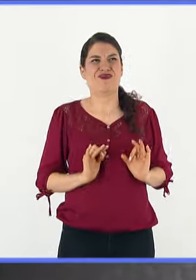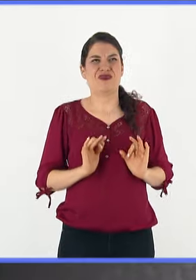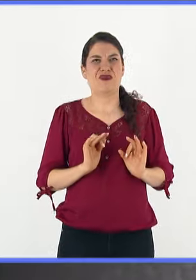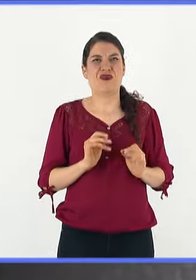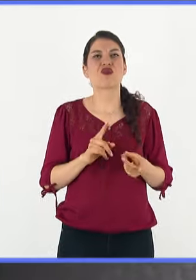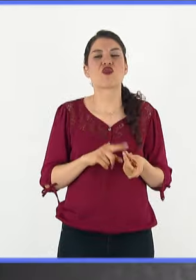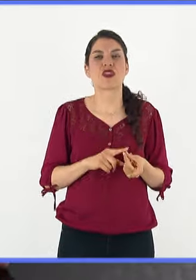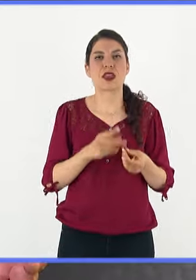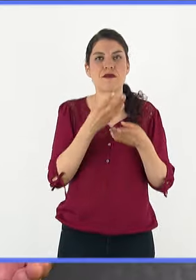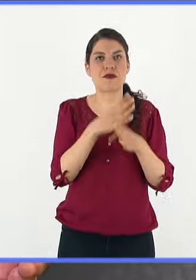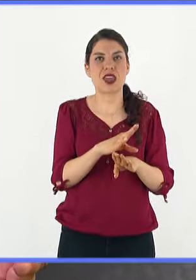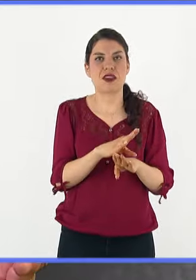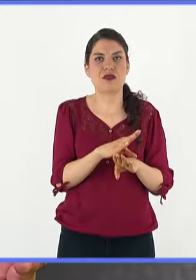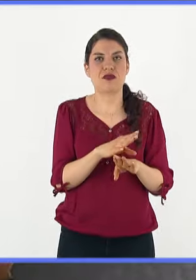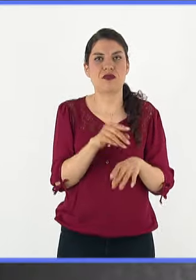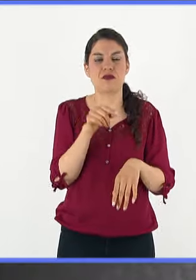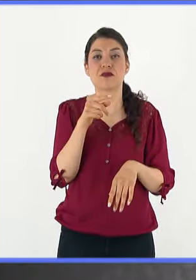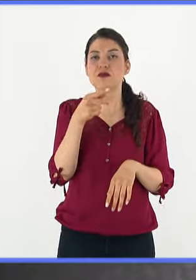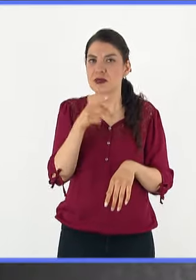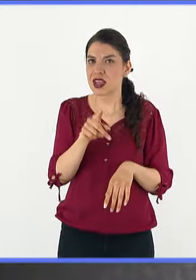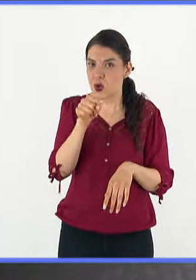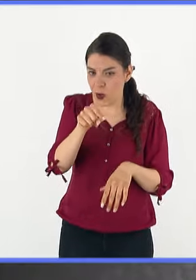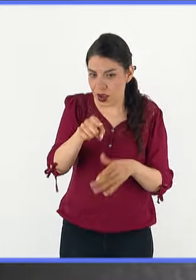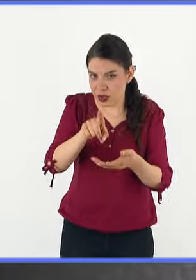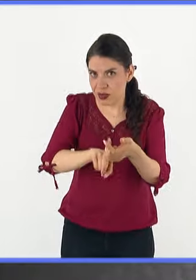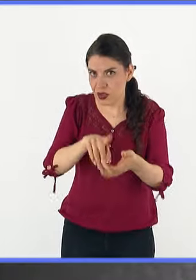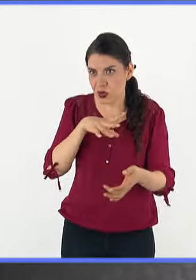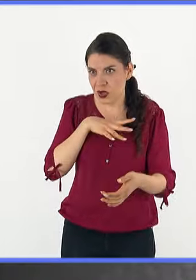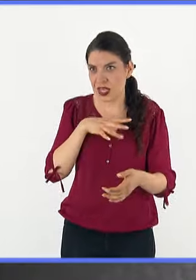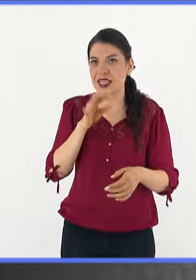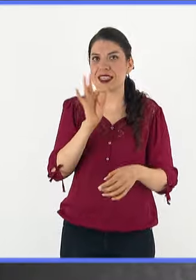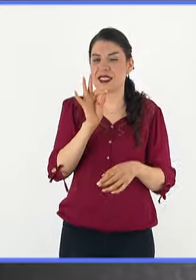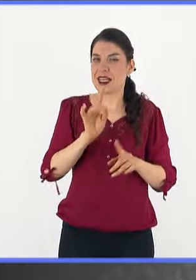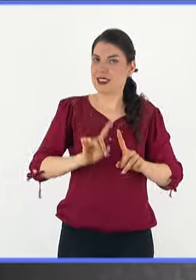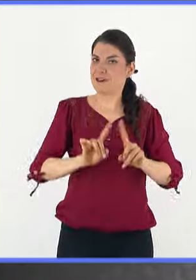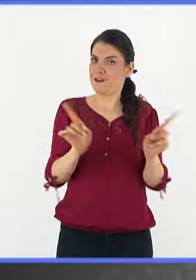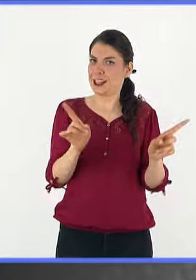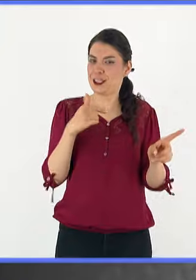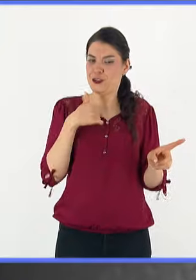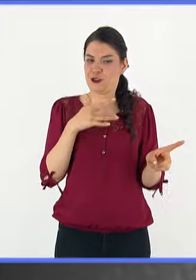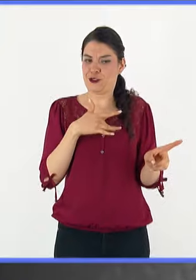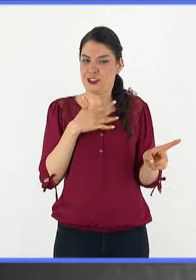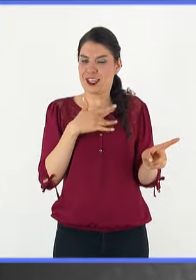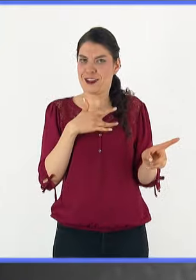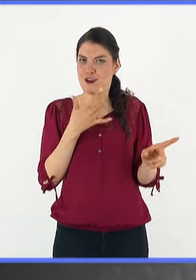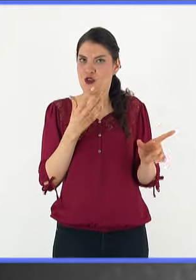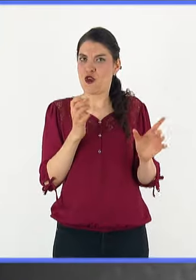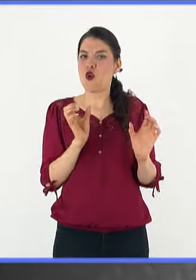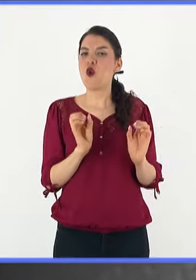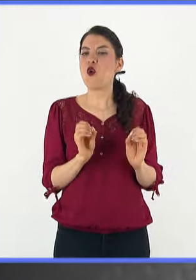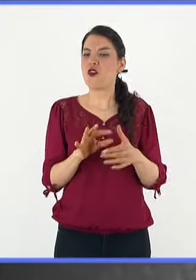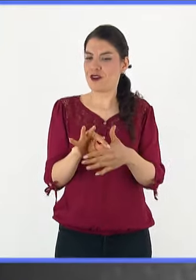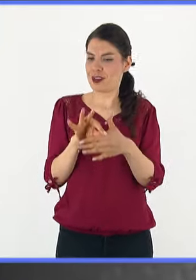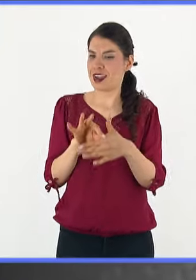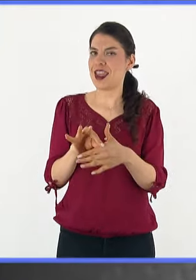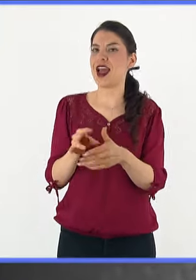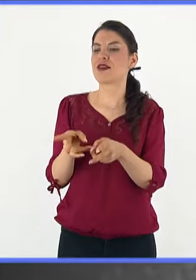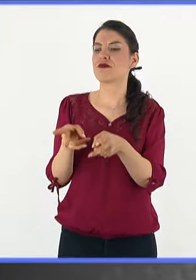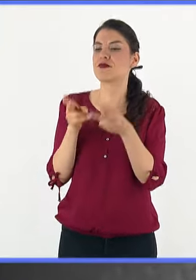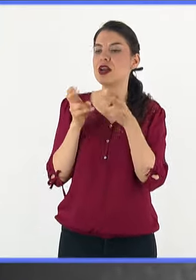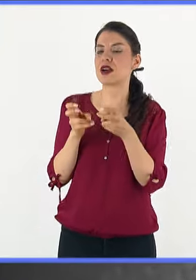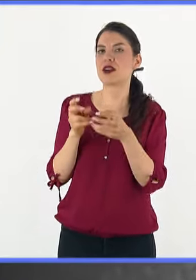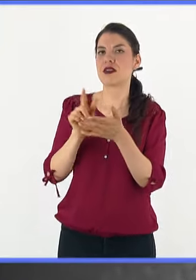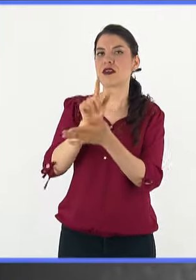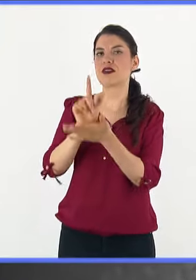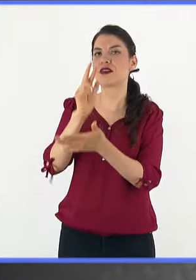pero no es ahí donde más delitos se cometen sí es decir una cuestión es que yo me siente insegura y otra cosa es donde se cometen los